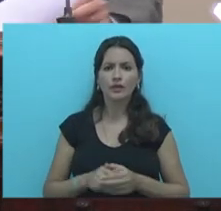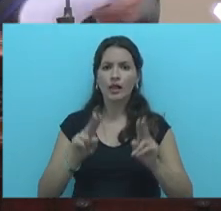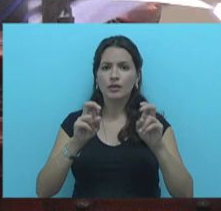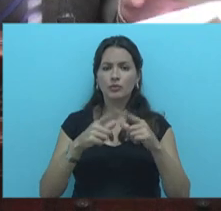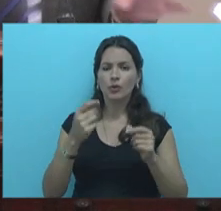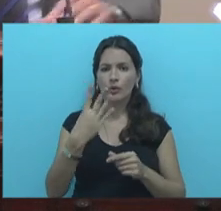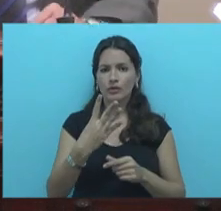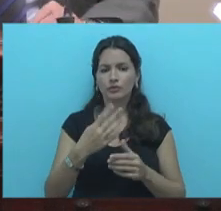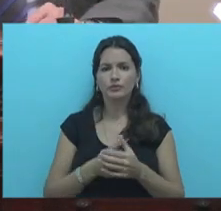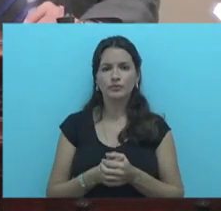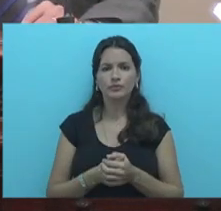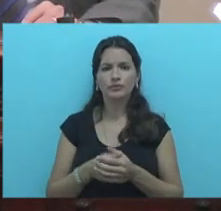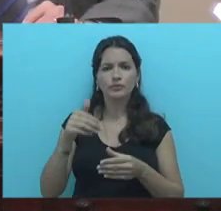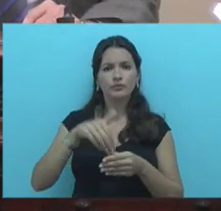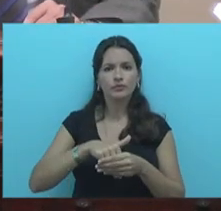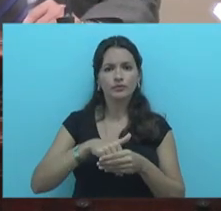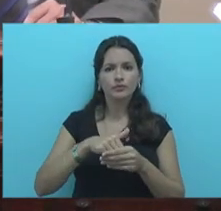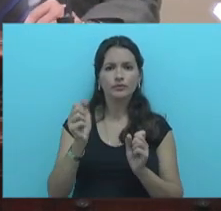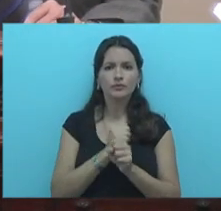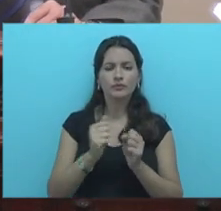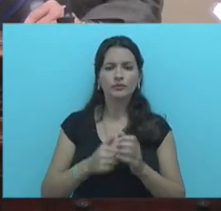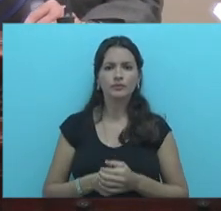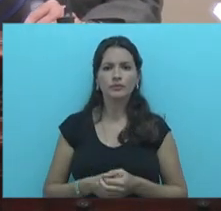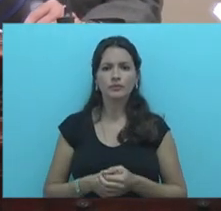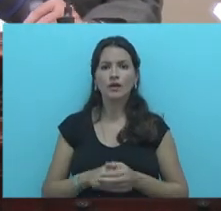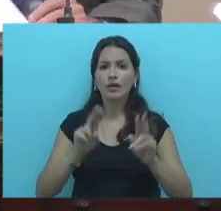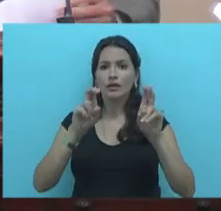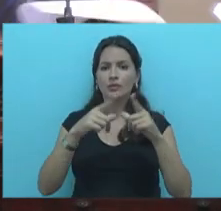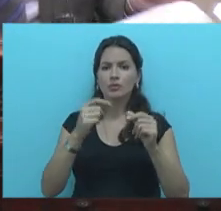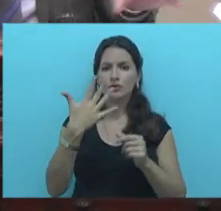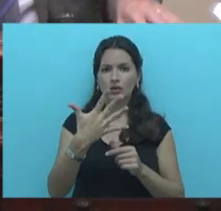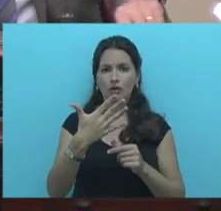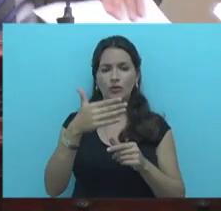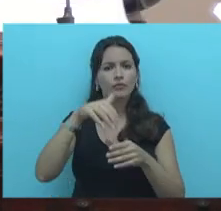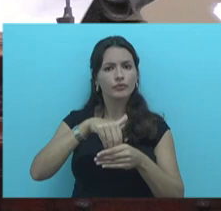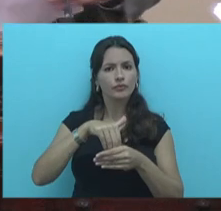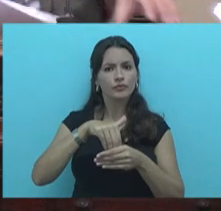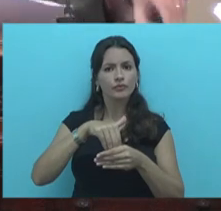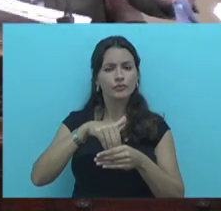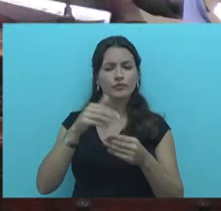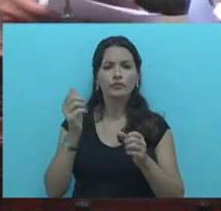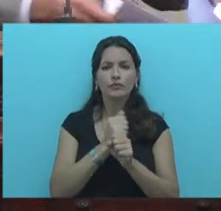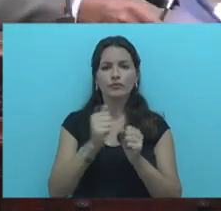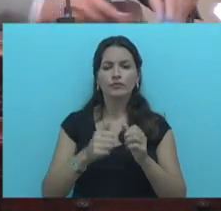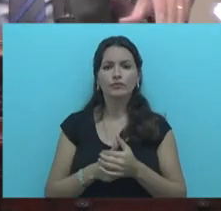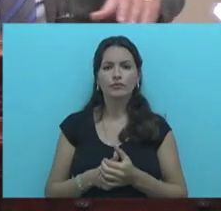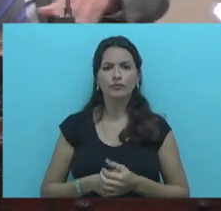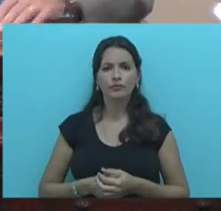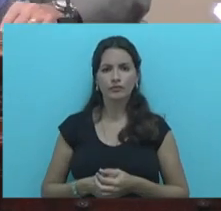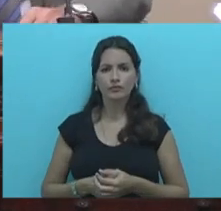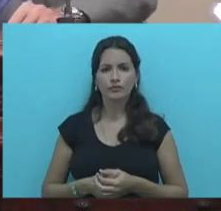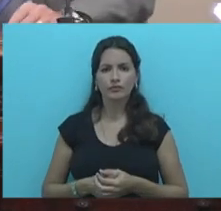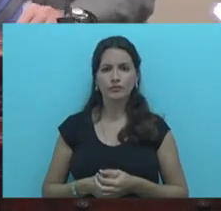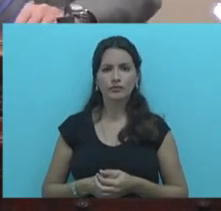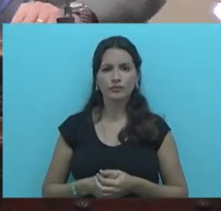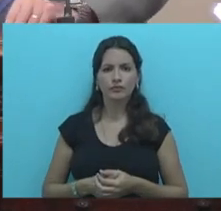Asunto número 4. A votación. Aprobado. Asunto número 5. A votación. Aprobado. En